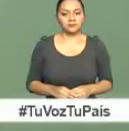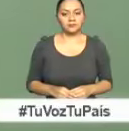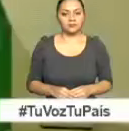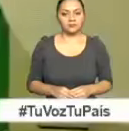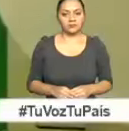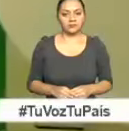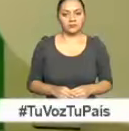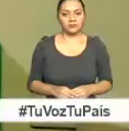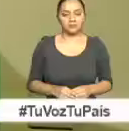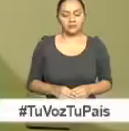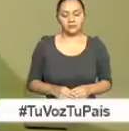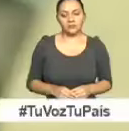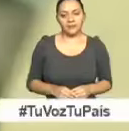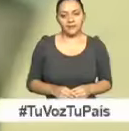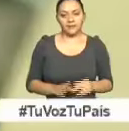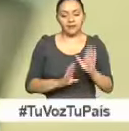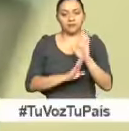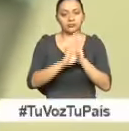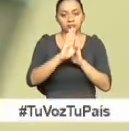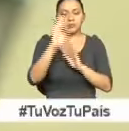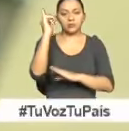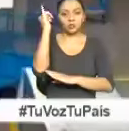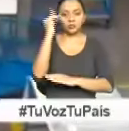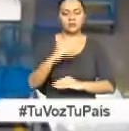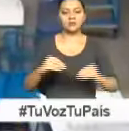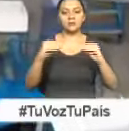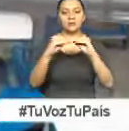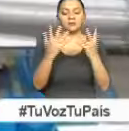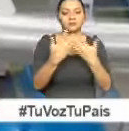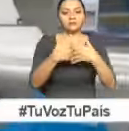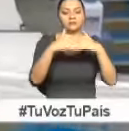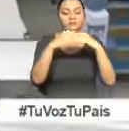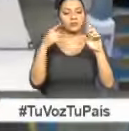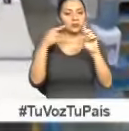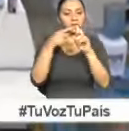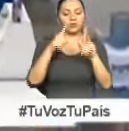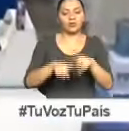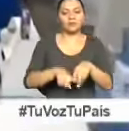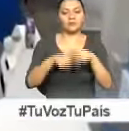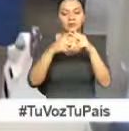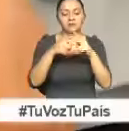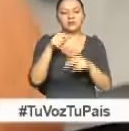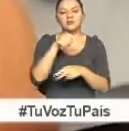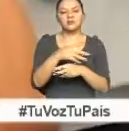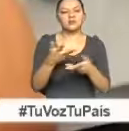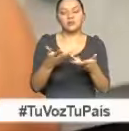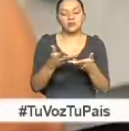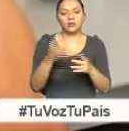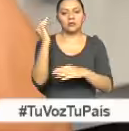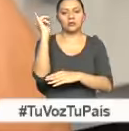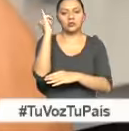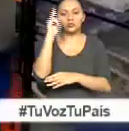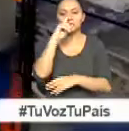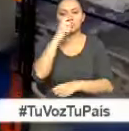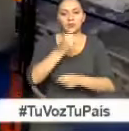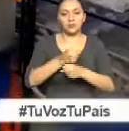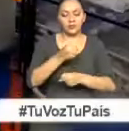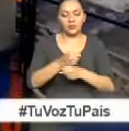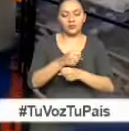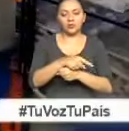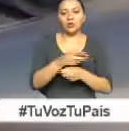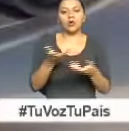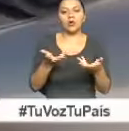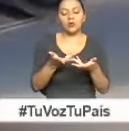Potenciar el sector industrial actual y fortalecer el punto de partida para nuevas industrias que aporten con empleo de calidad son parte